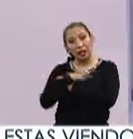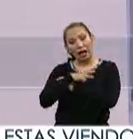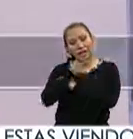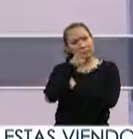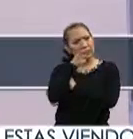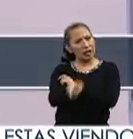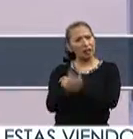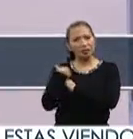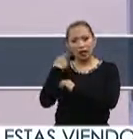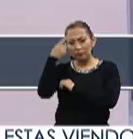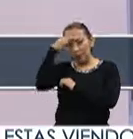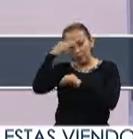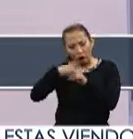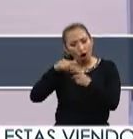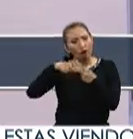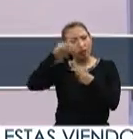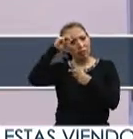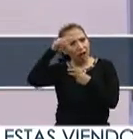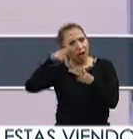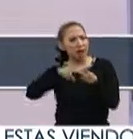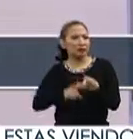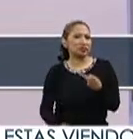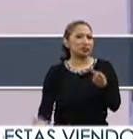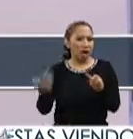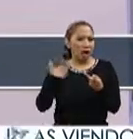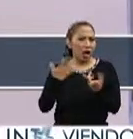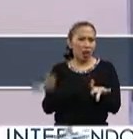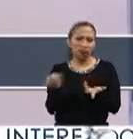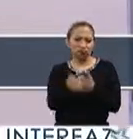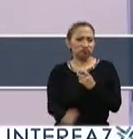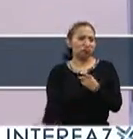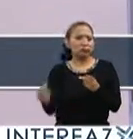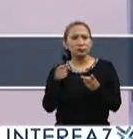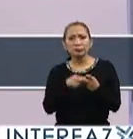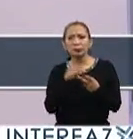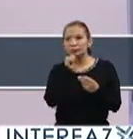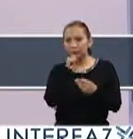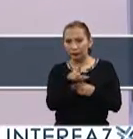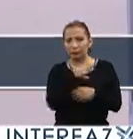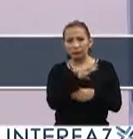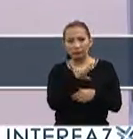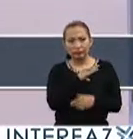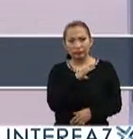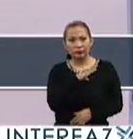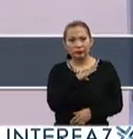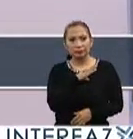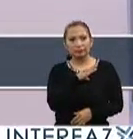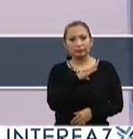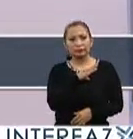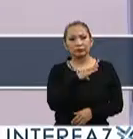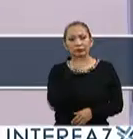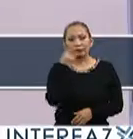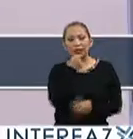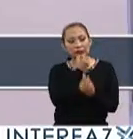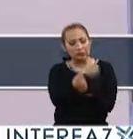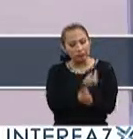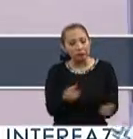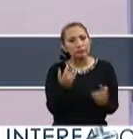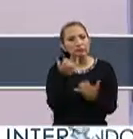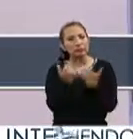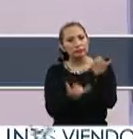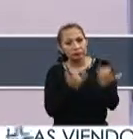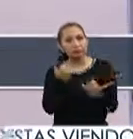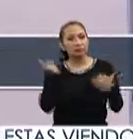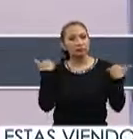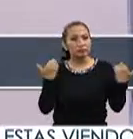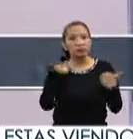te dicen que estimula la memoria, la inteligencia y son de destreza y sobre todo ahí para que los niños jueguen